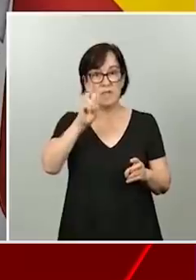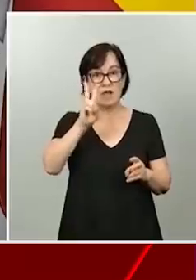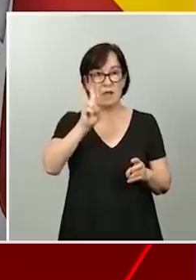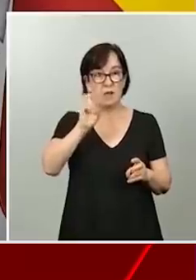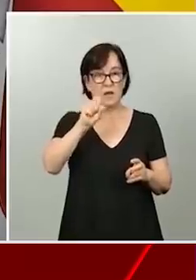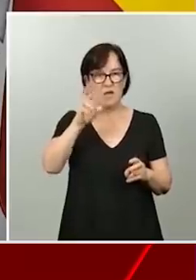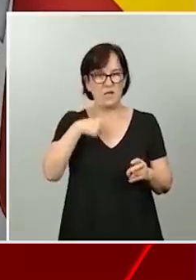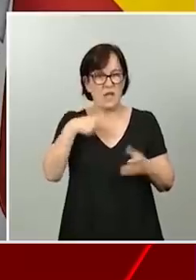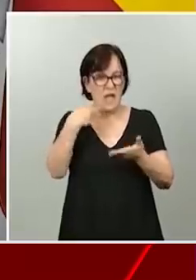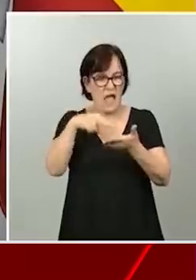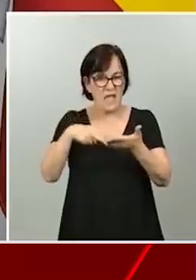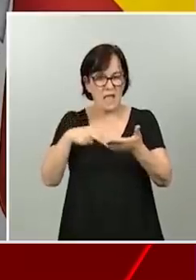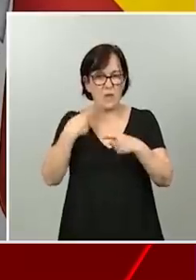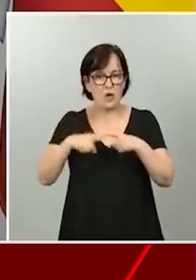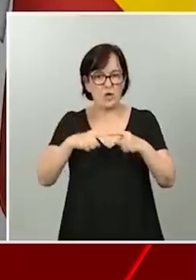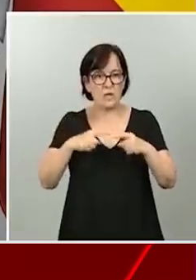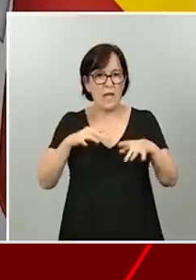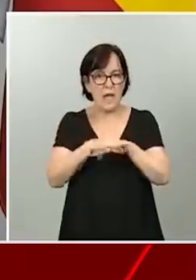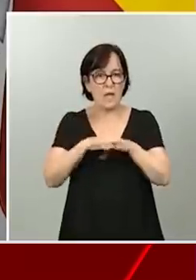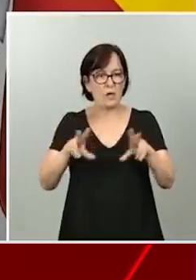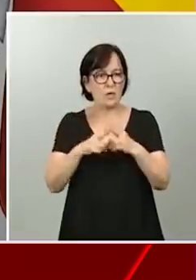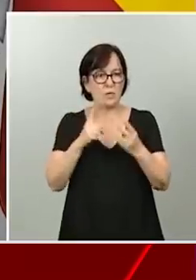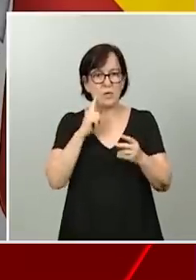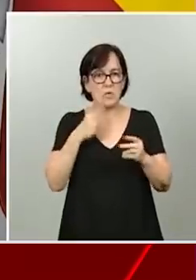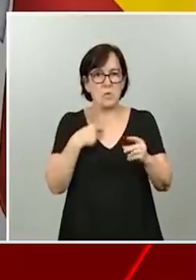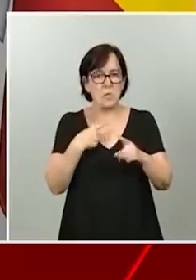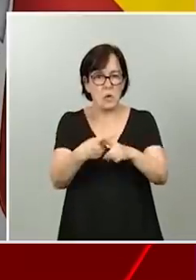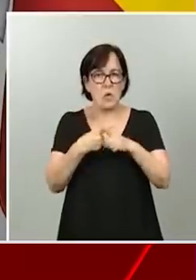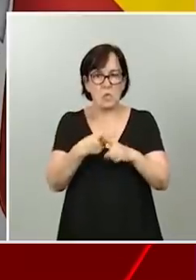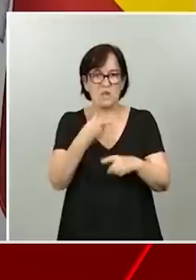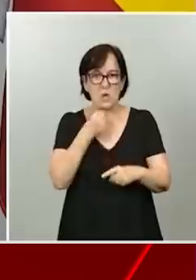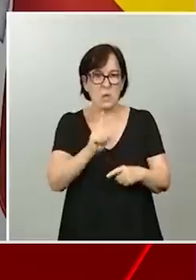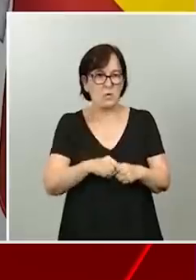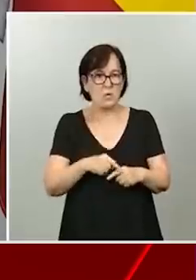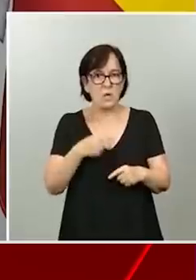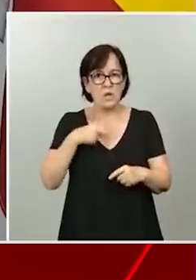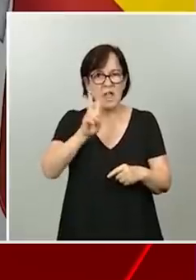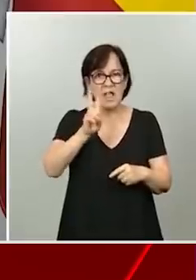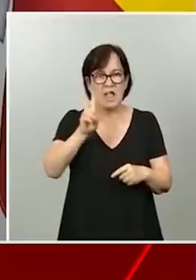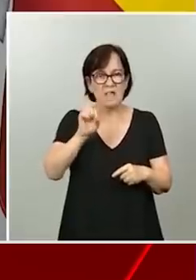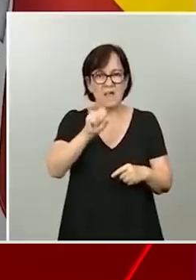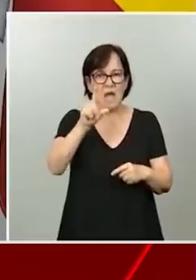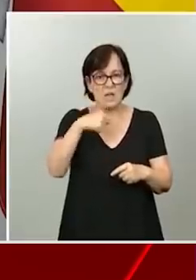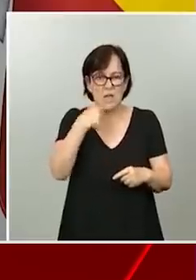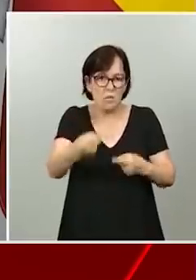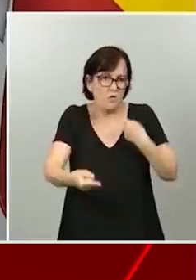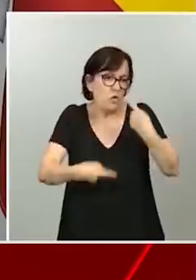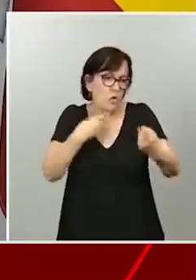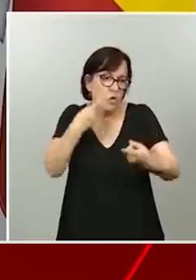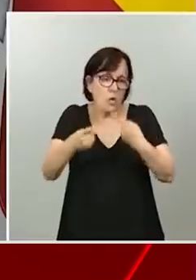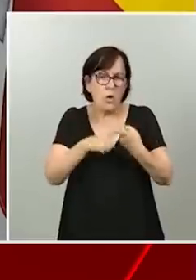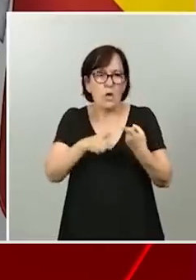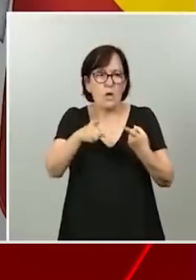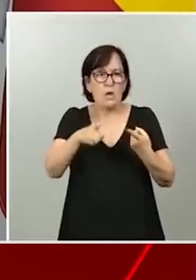Y el… Claro, y la pregunta que nos podríamos hacer todos, obviamente, es este interés tan superlativo por parte de Pablo Iglesias en que gestionara la